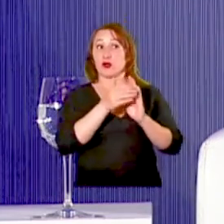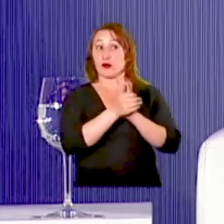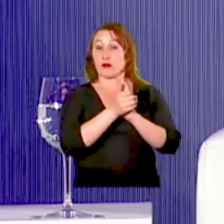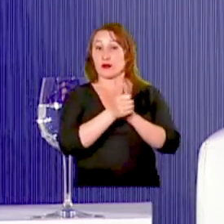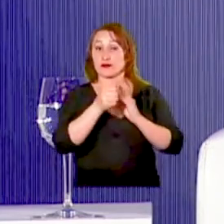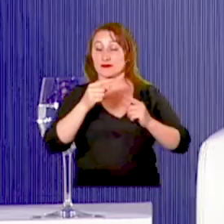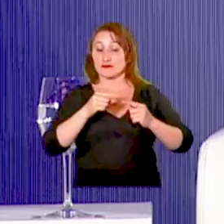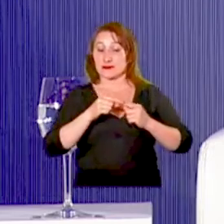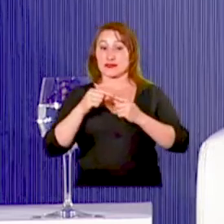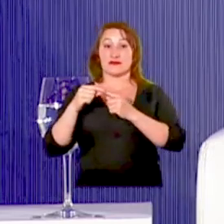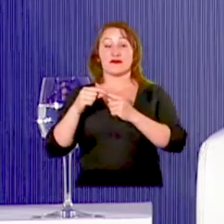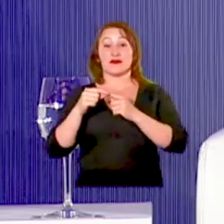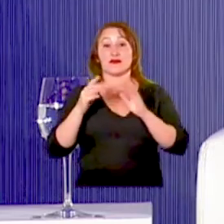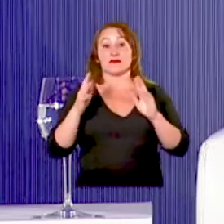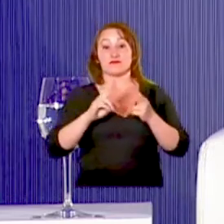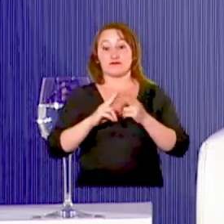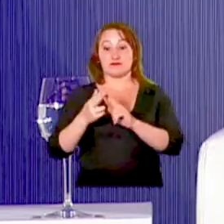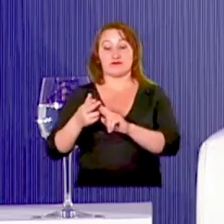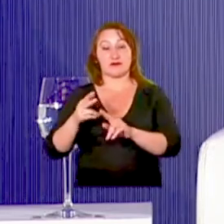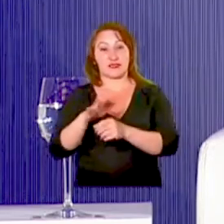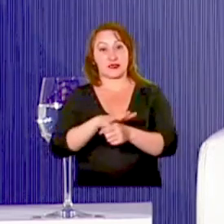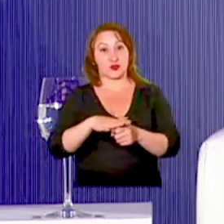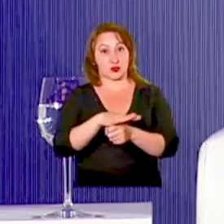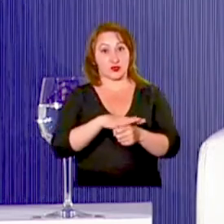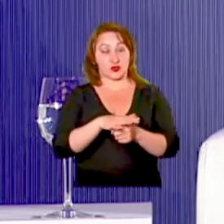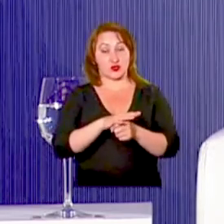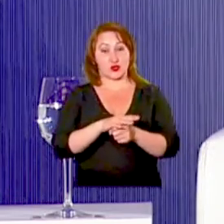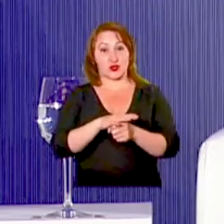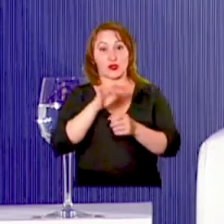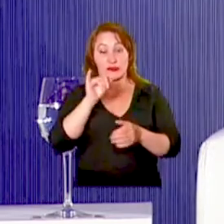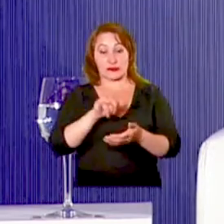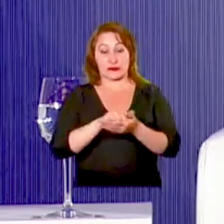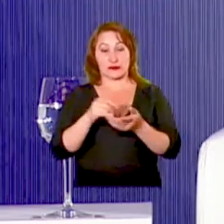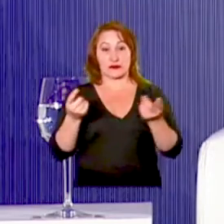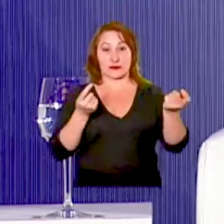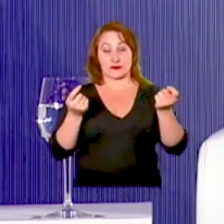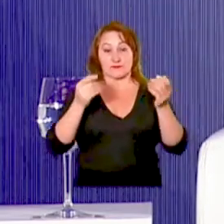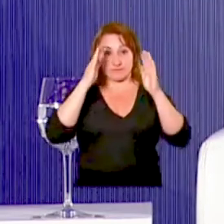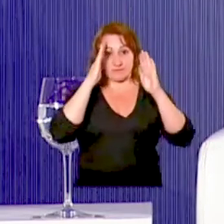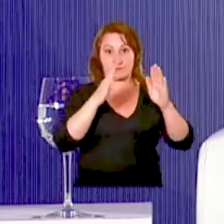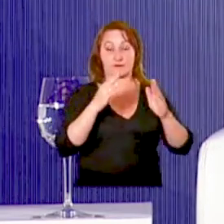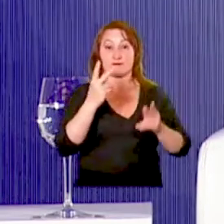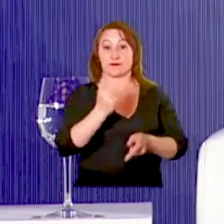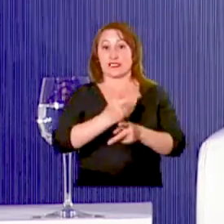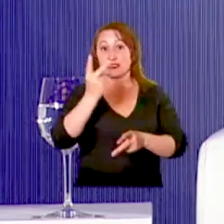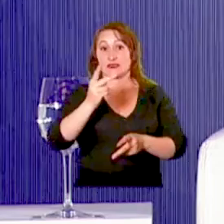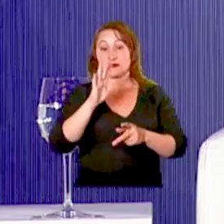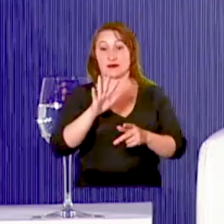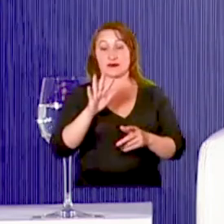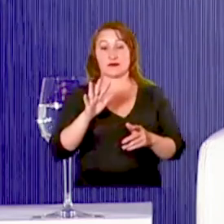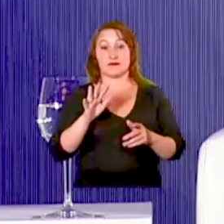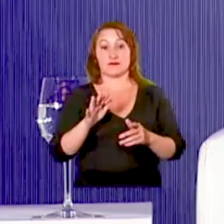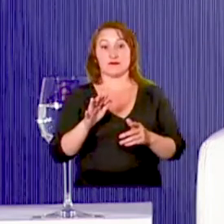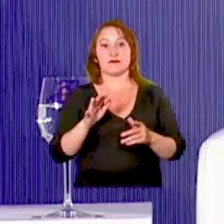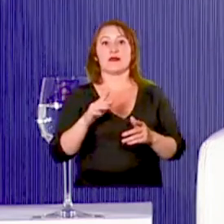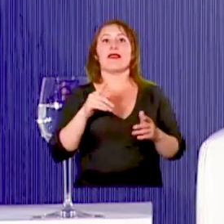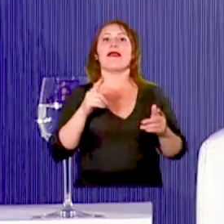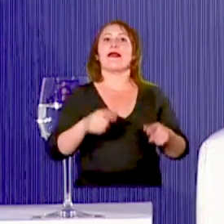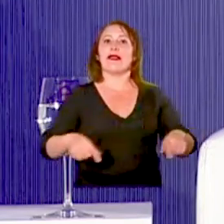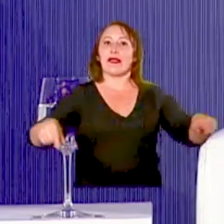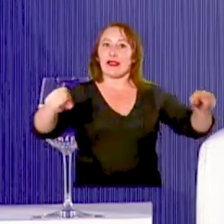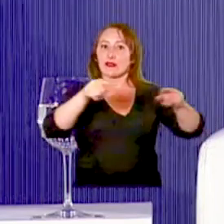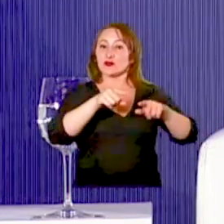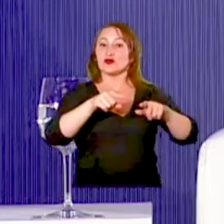específicas relacionadas con esa situación de conocimiento, mitigación y atención del riesgo de desastres, pues generen